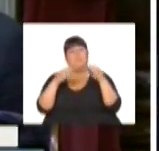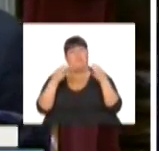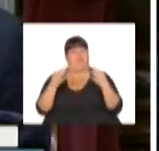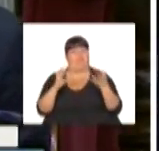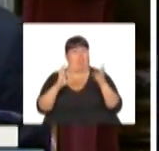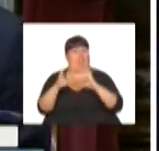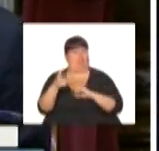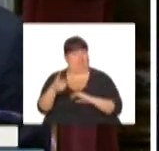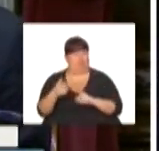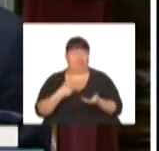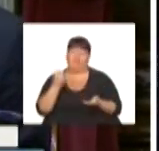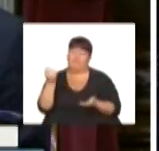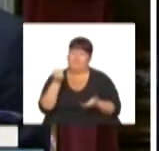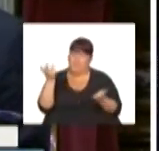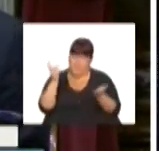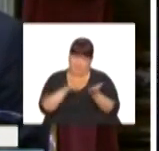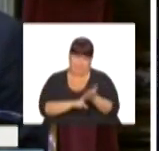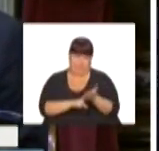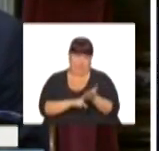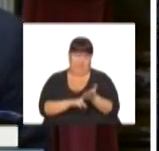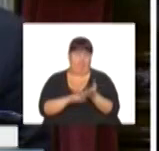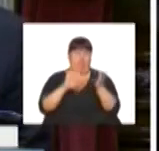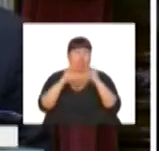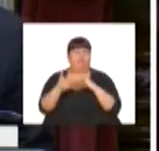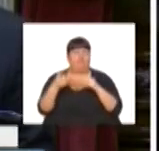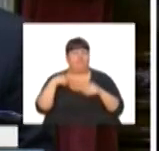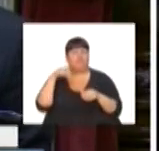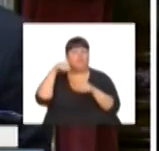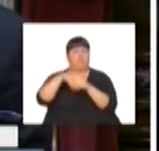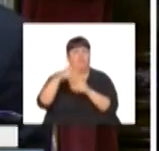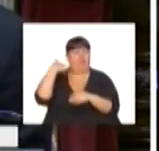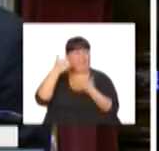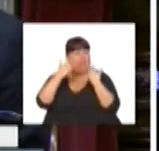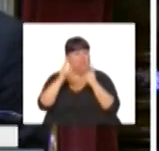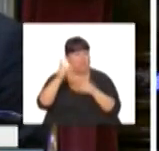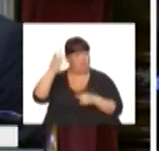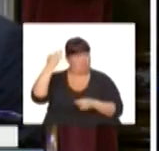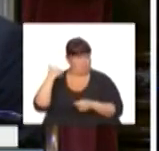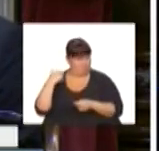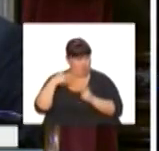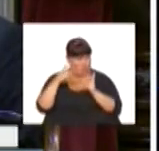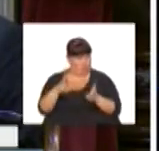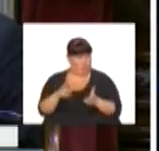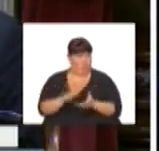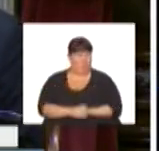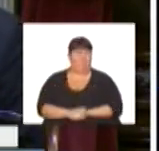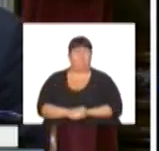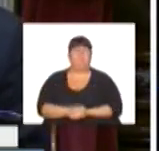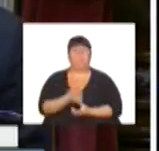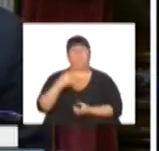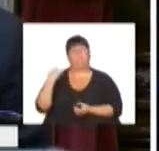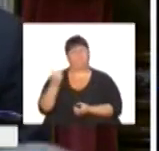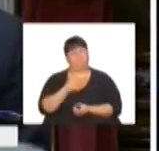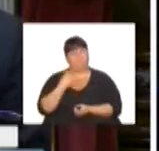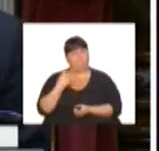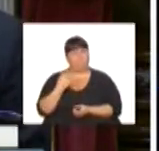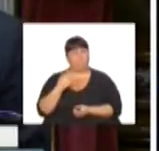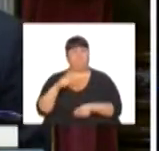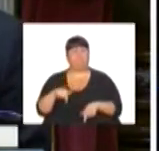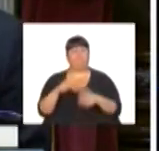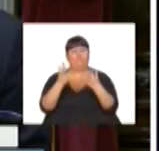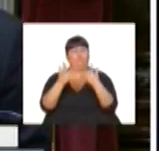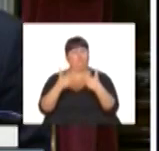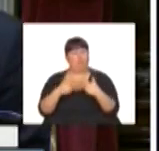lado en un lugar mucho más reducido. Y entonces que eso es más fácil y que además les gusta